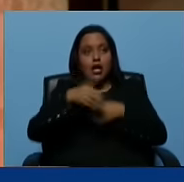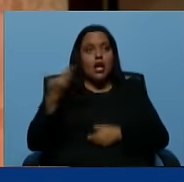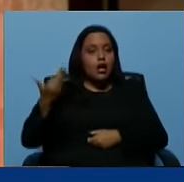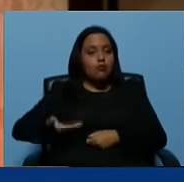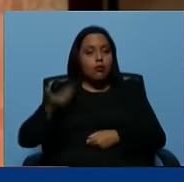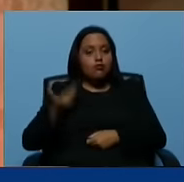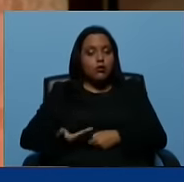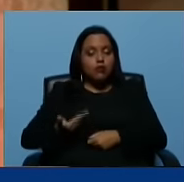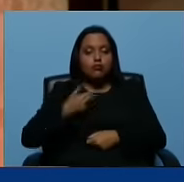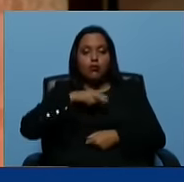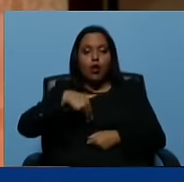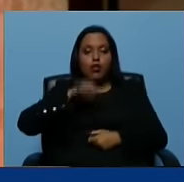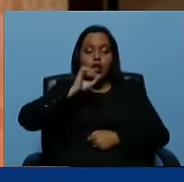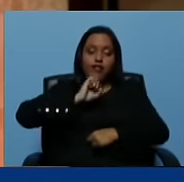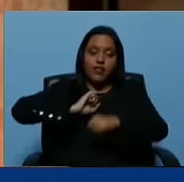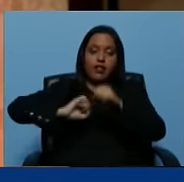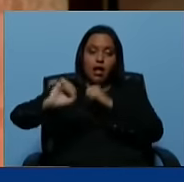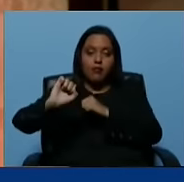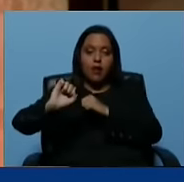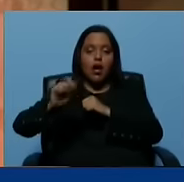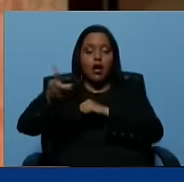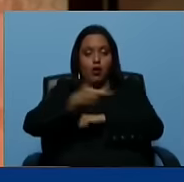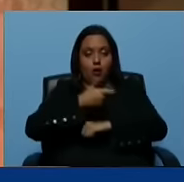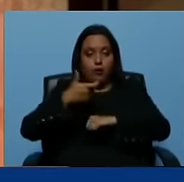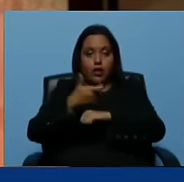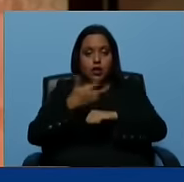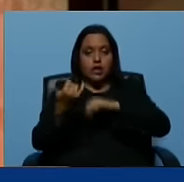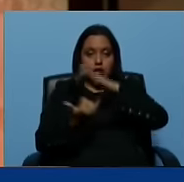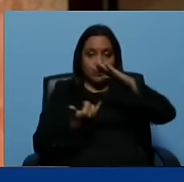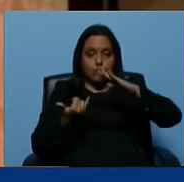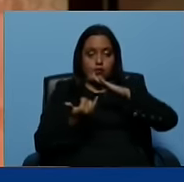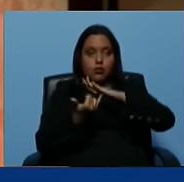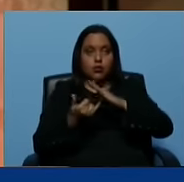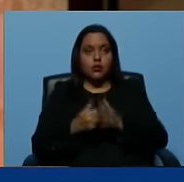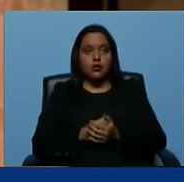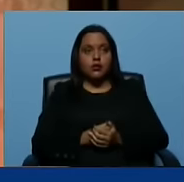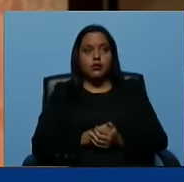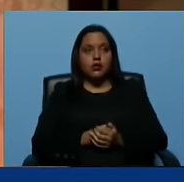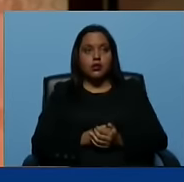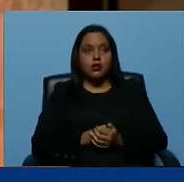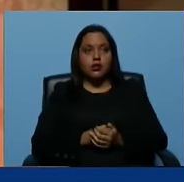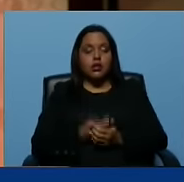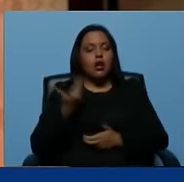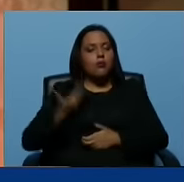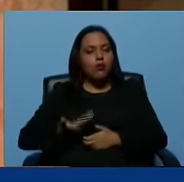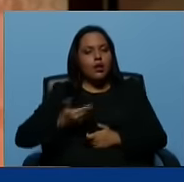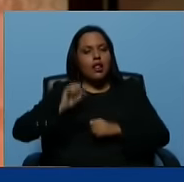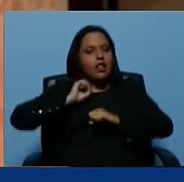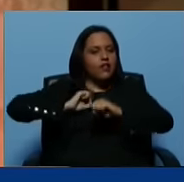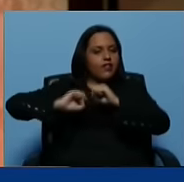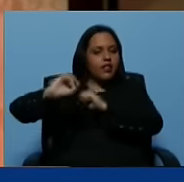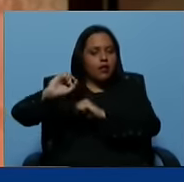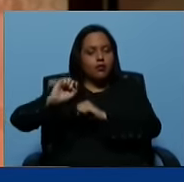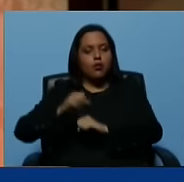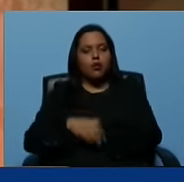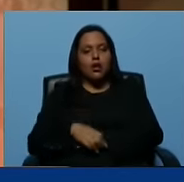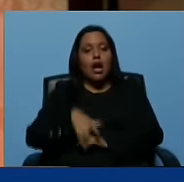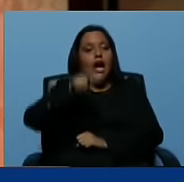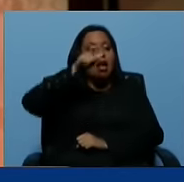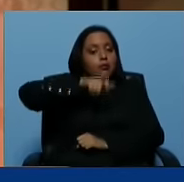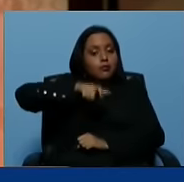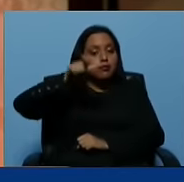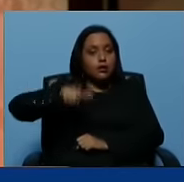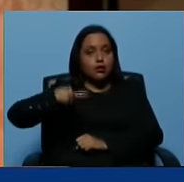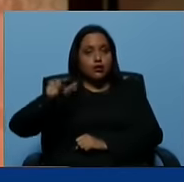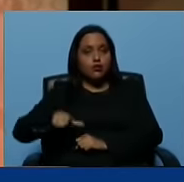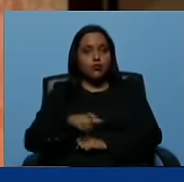solo defendamos al Estado, a sus instituciones. Es imprescindible que defendamos a la gente,